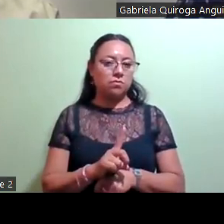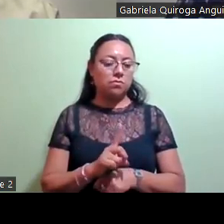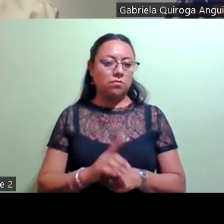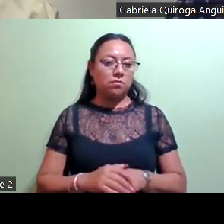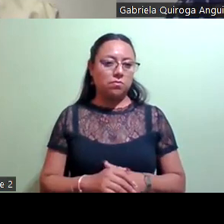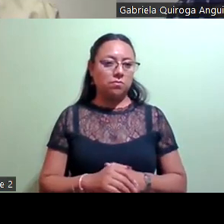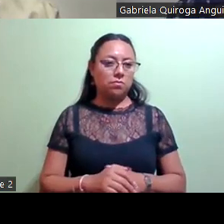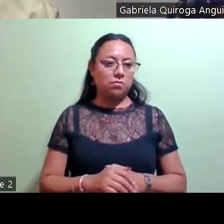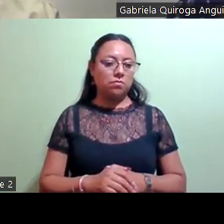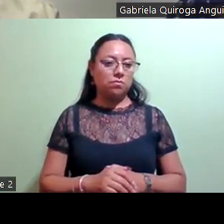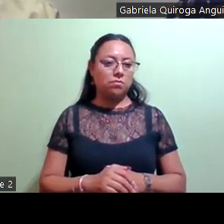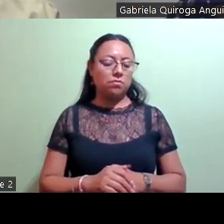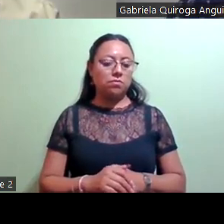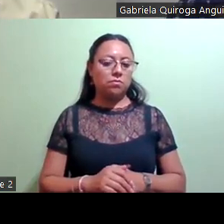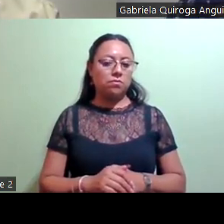¿qué día está?